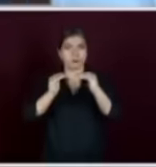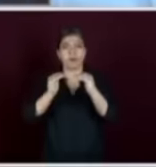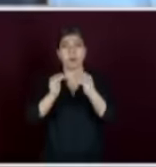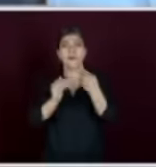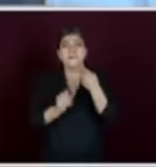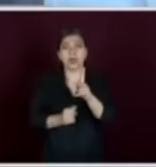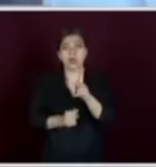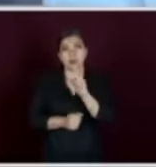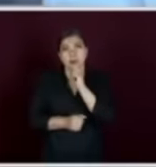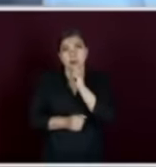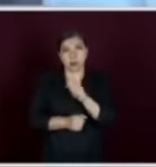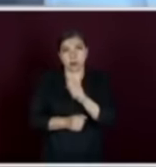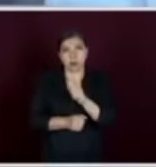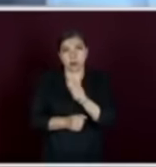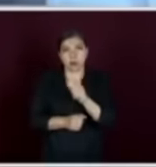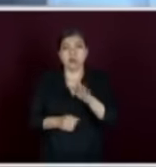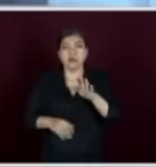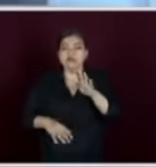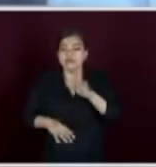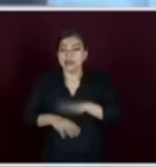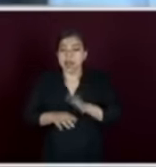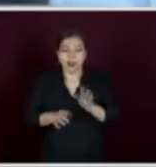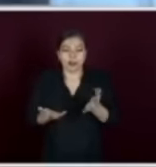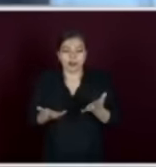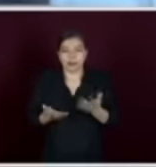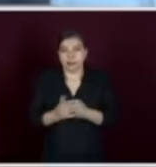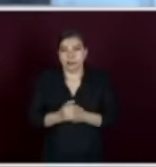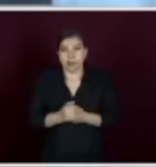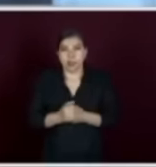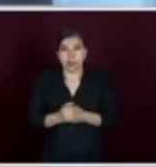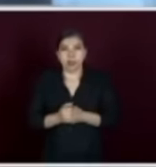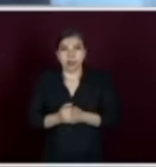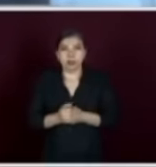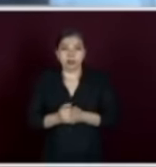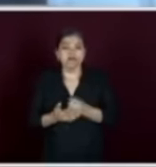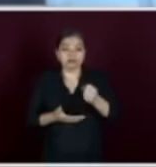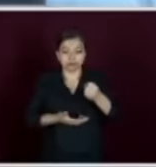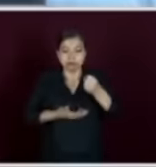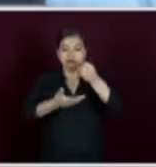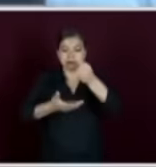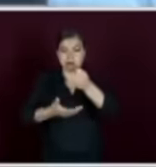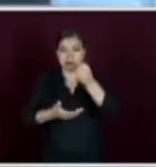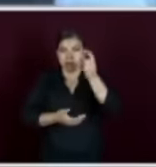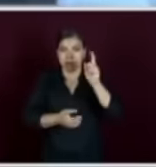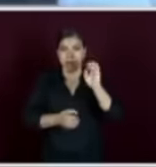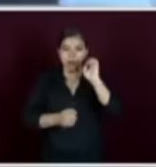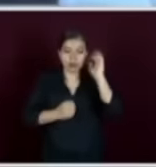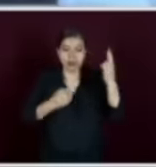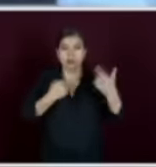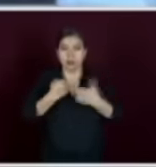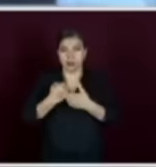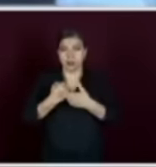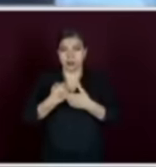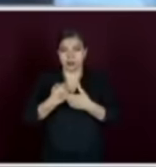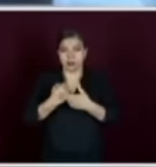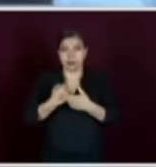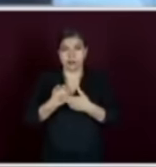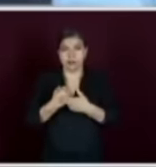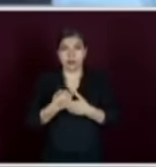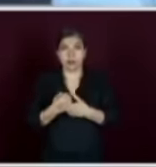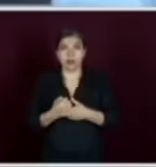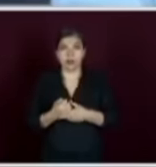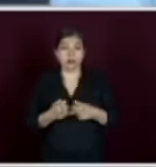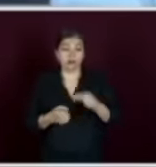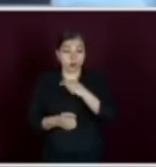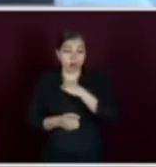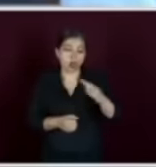también con el máximo histórico en inversión extranjera directa. Somos la